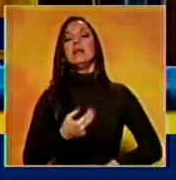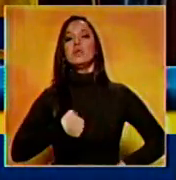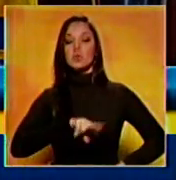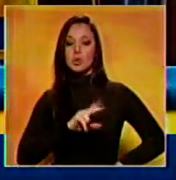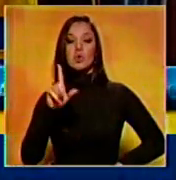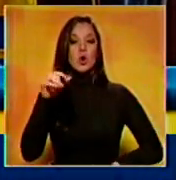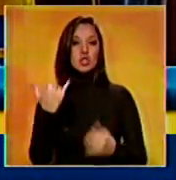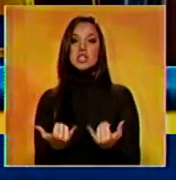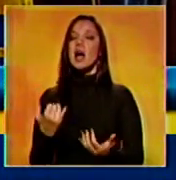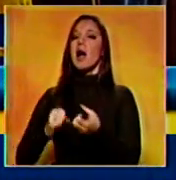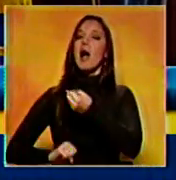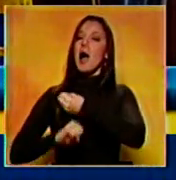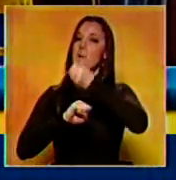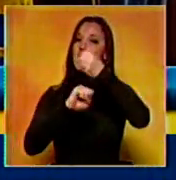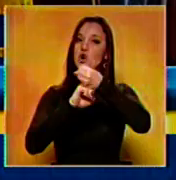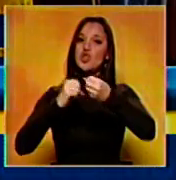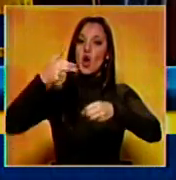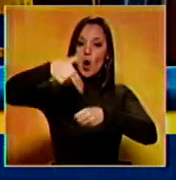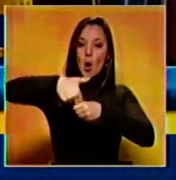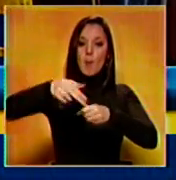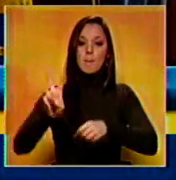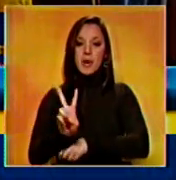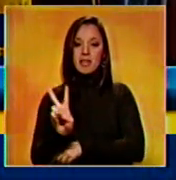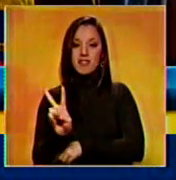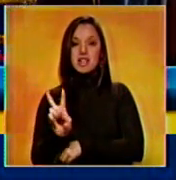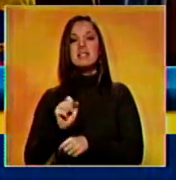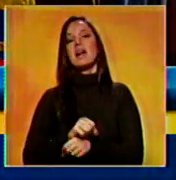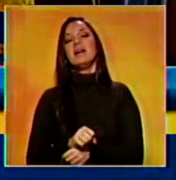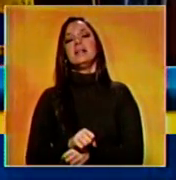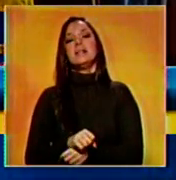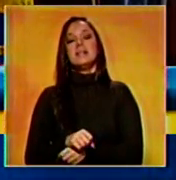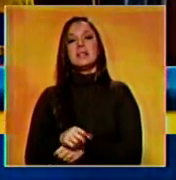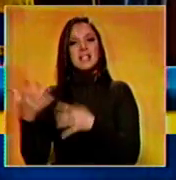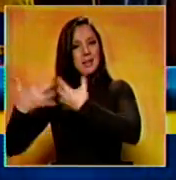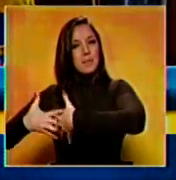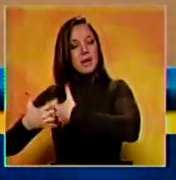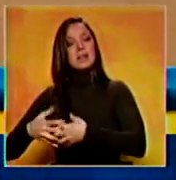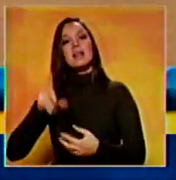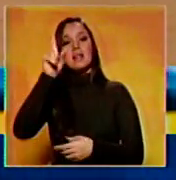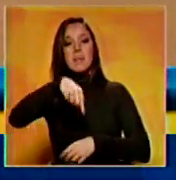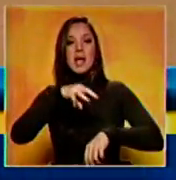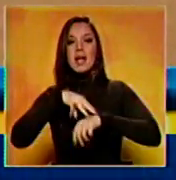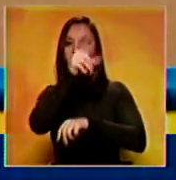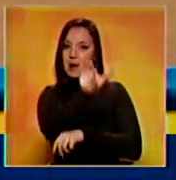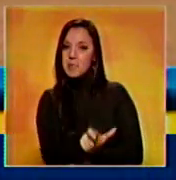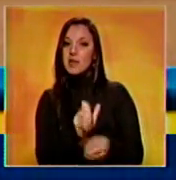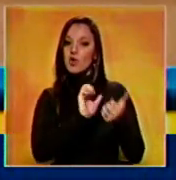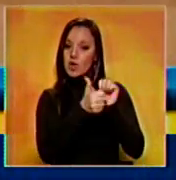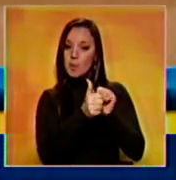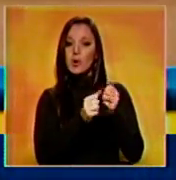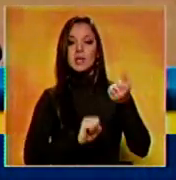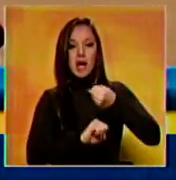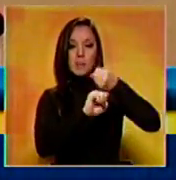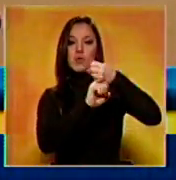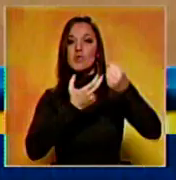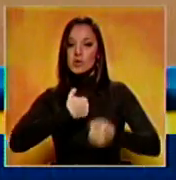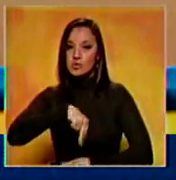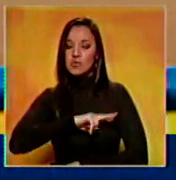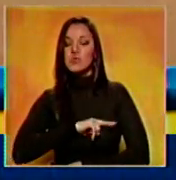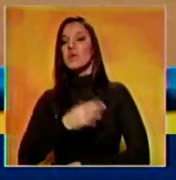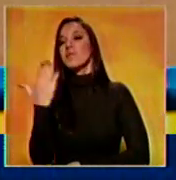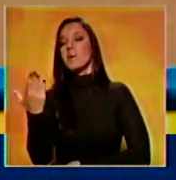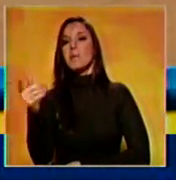PDVSA y estamos solamente necesitando el aval deportivo del ministro de Deportes. Cofaro pidió además la organización de todos los